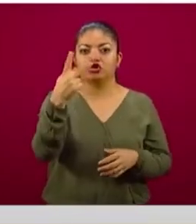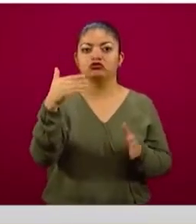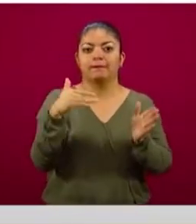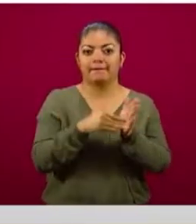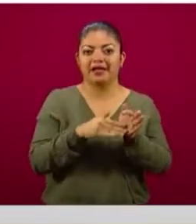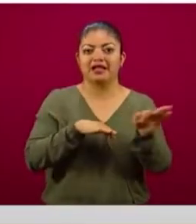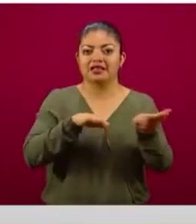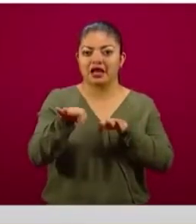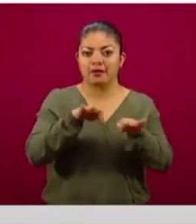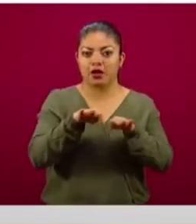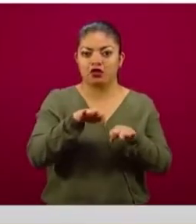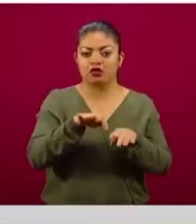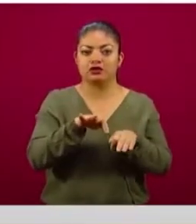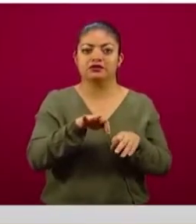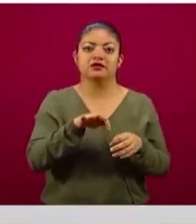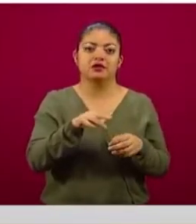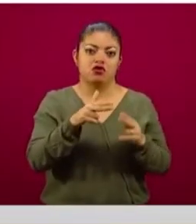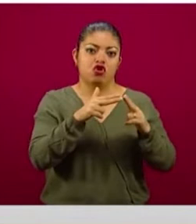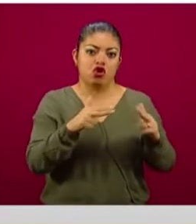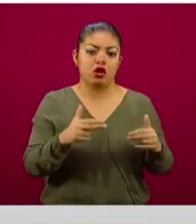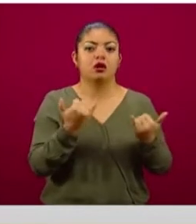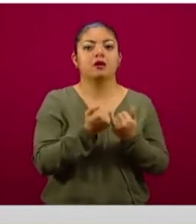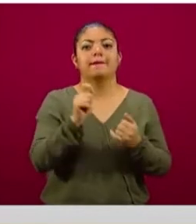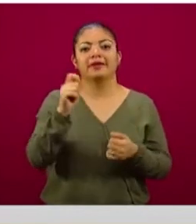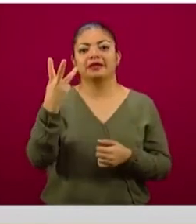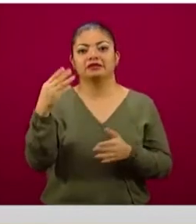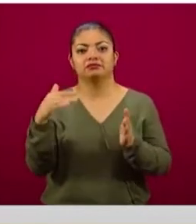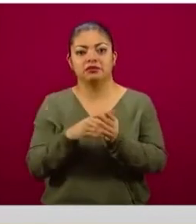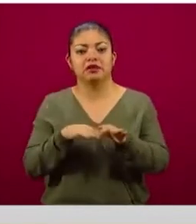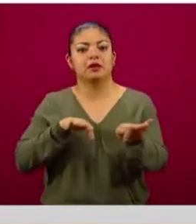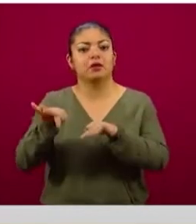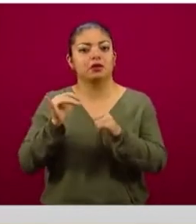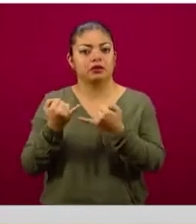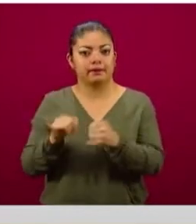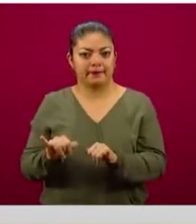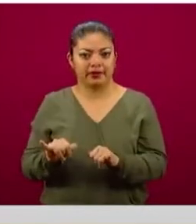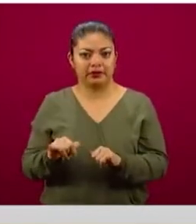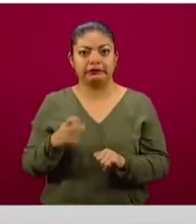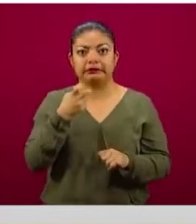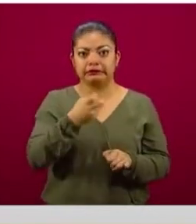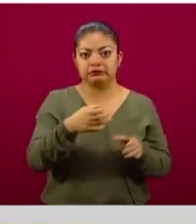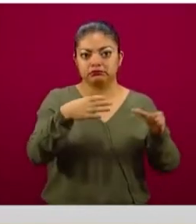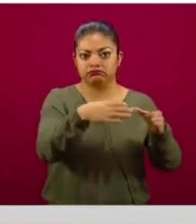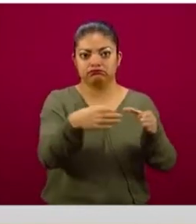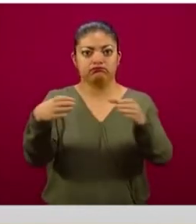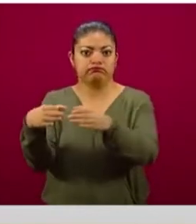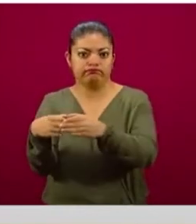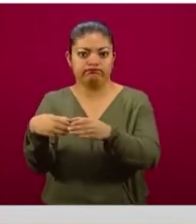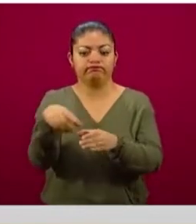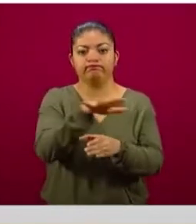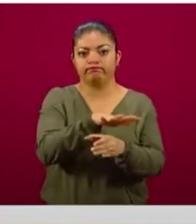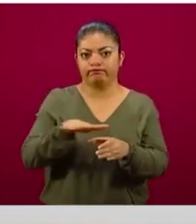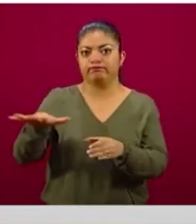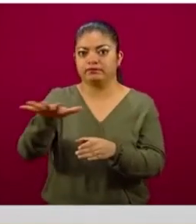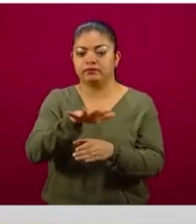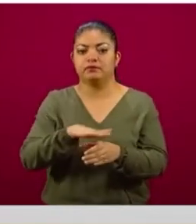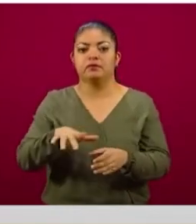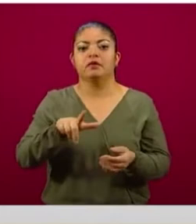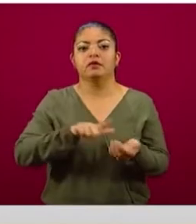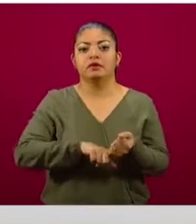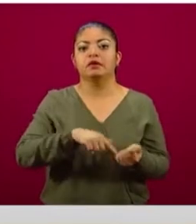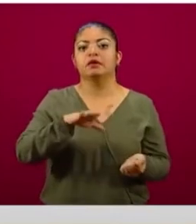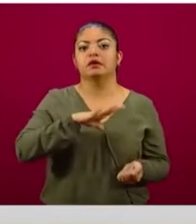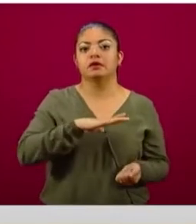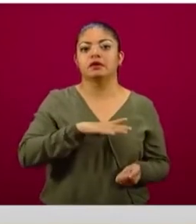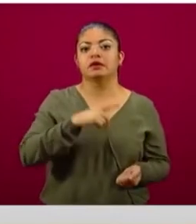del hogar 23 mil trabajadores independientes y este es el universo para tener al día de hoy el 7 por